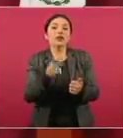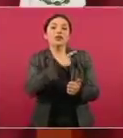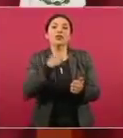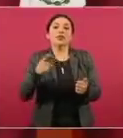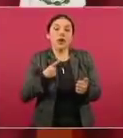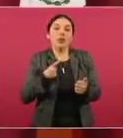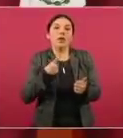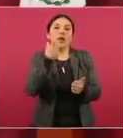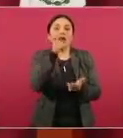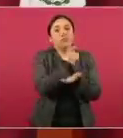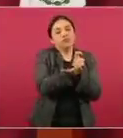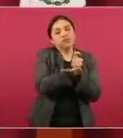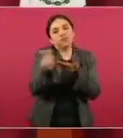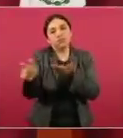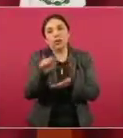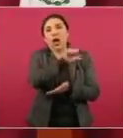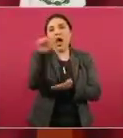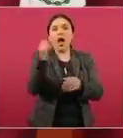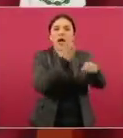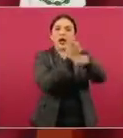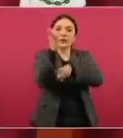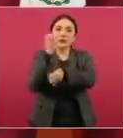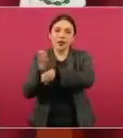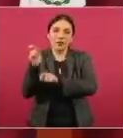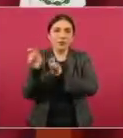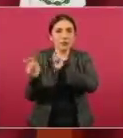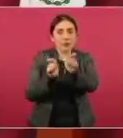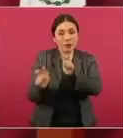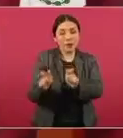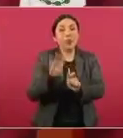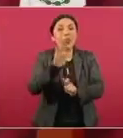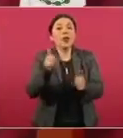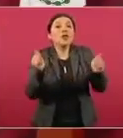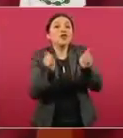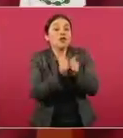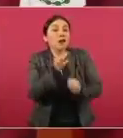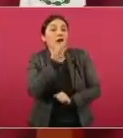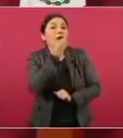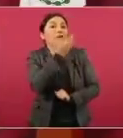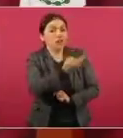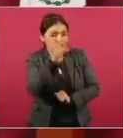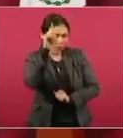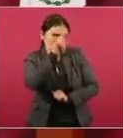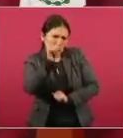transfiera los fondos a los estados, con la recomendación